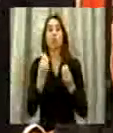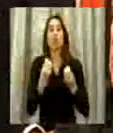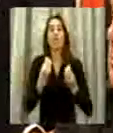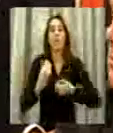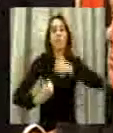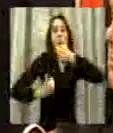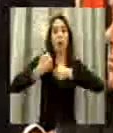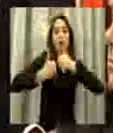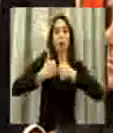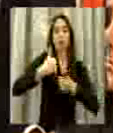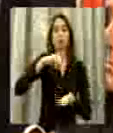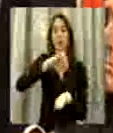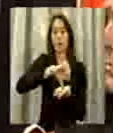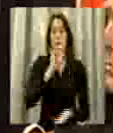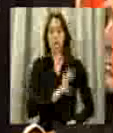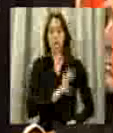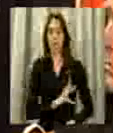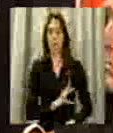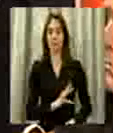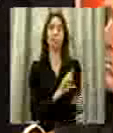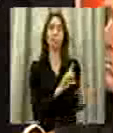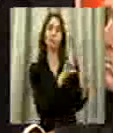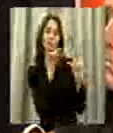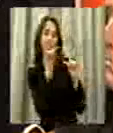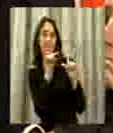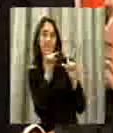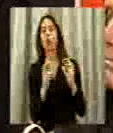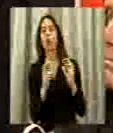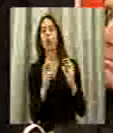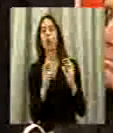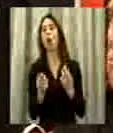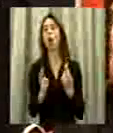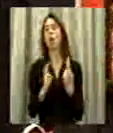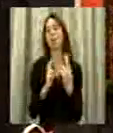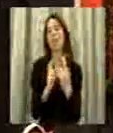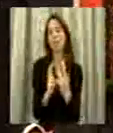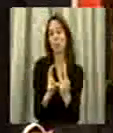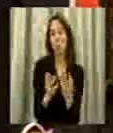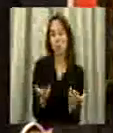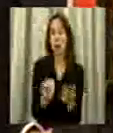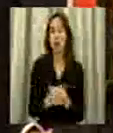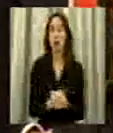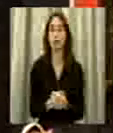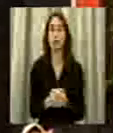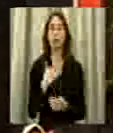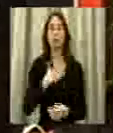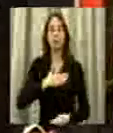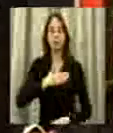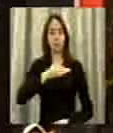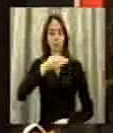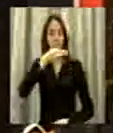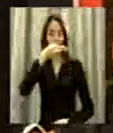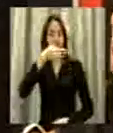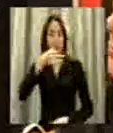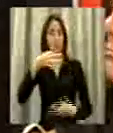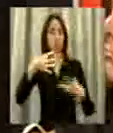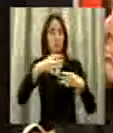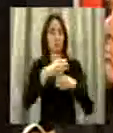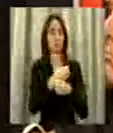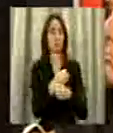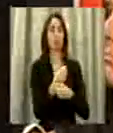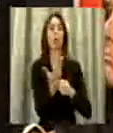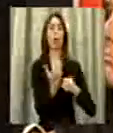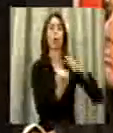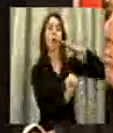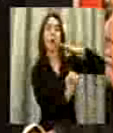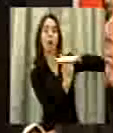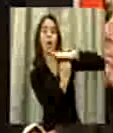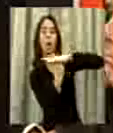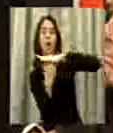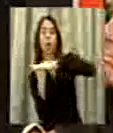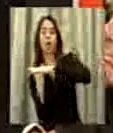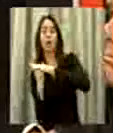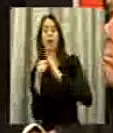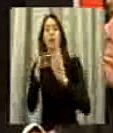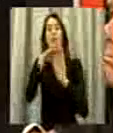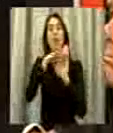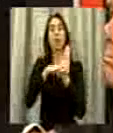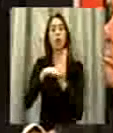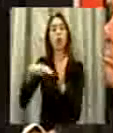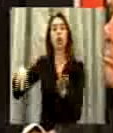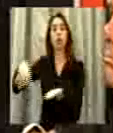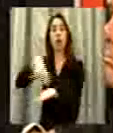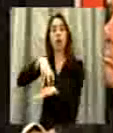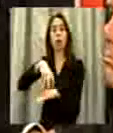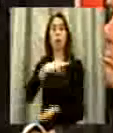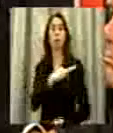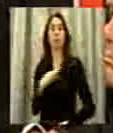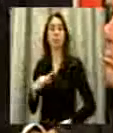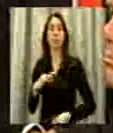país. Bueno, esto un poco a nivel de resultados. Quiero comentar sobre rápidamente los ejes programáticos del Ministerio de